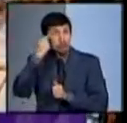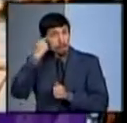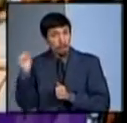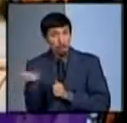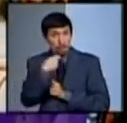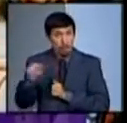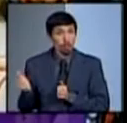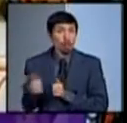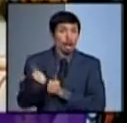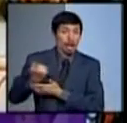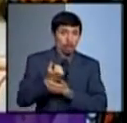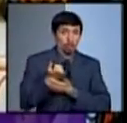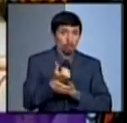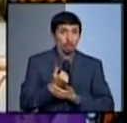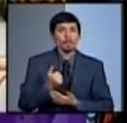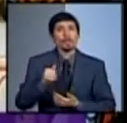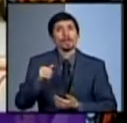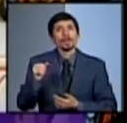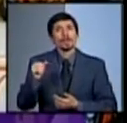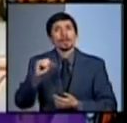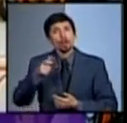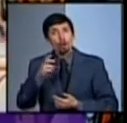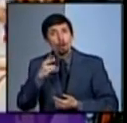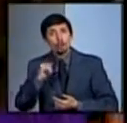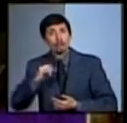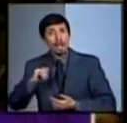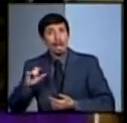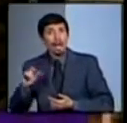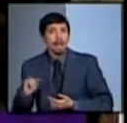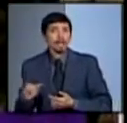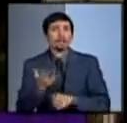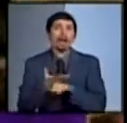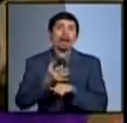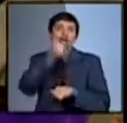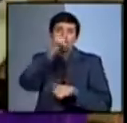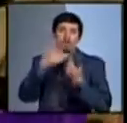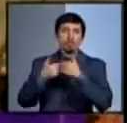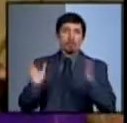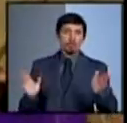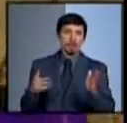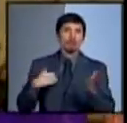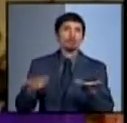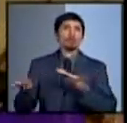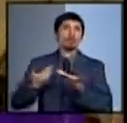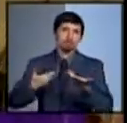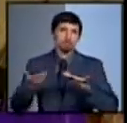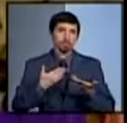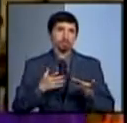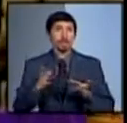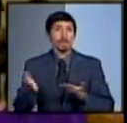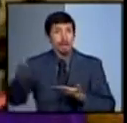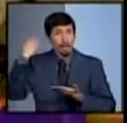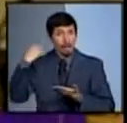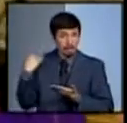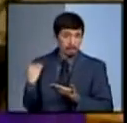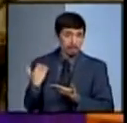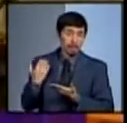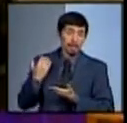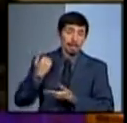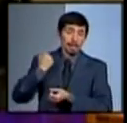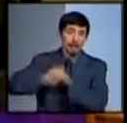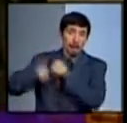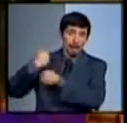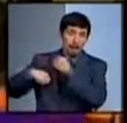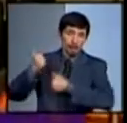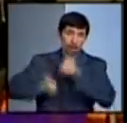como ayudante. Fernando González disfruta por estos días de su tiempo libre y los beneficios que consiguió en sus años de carrera.